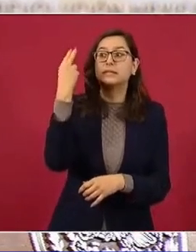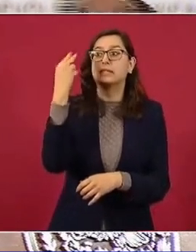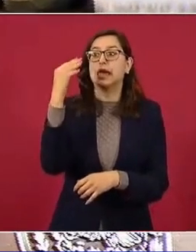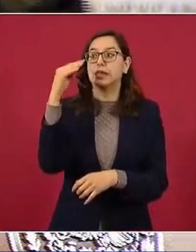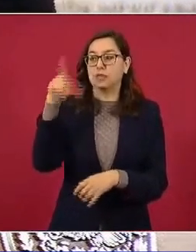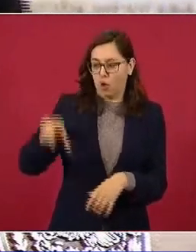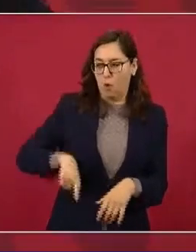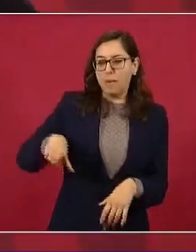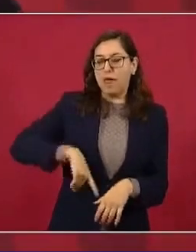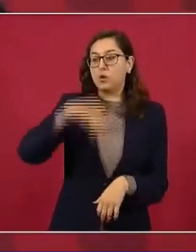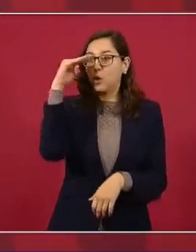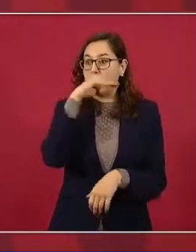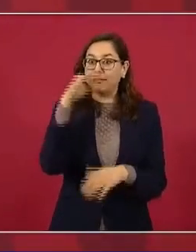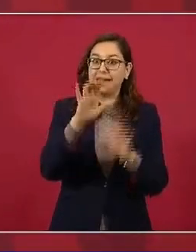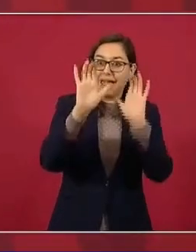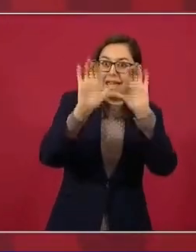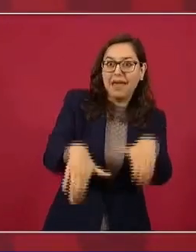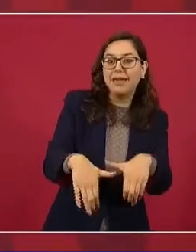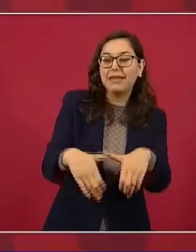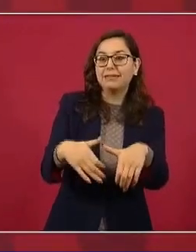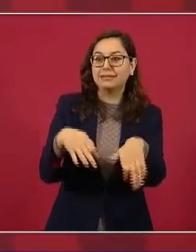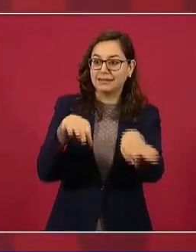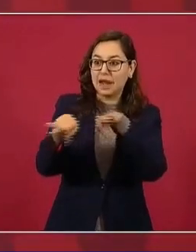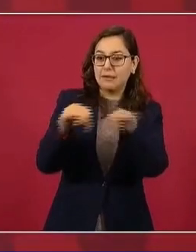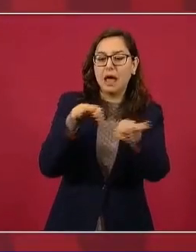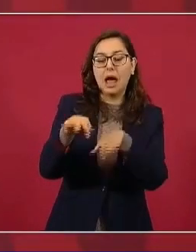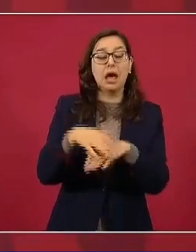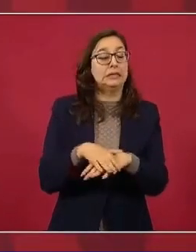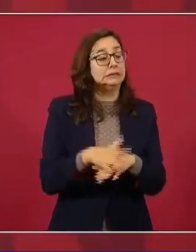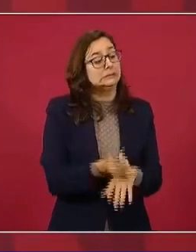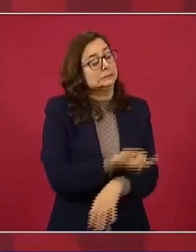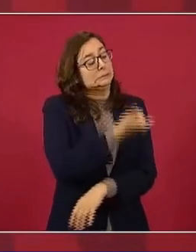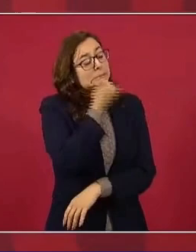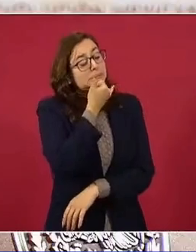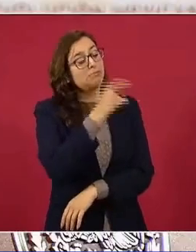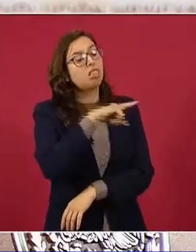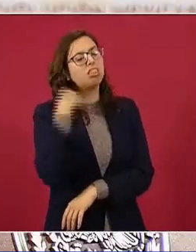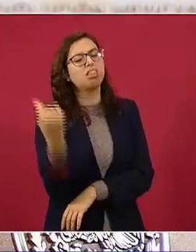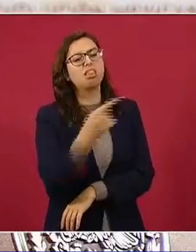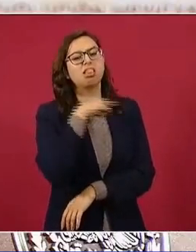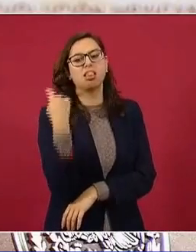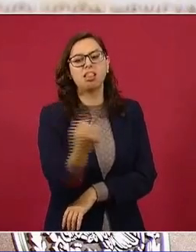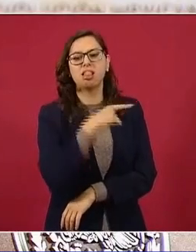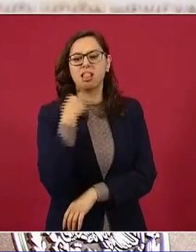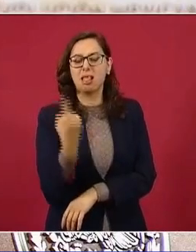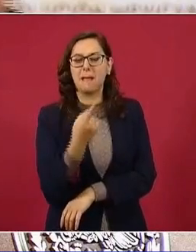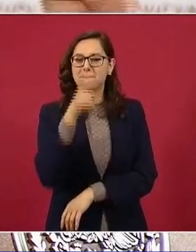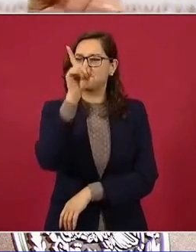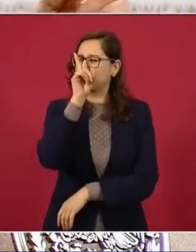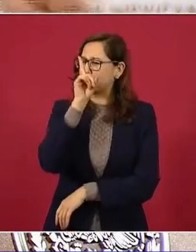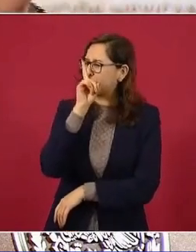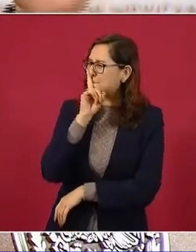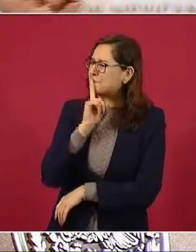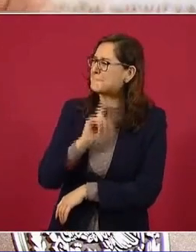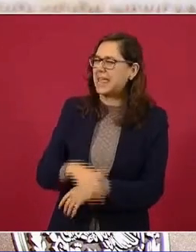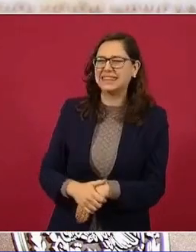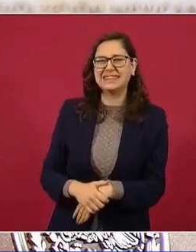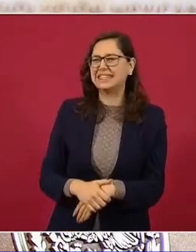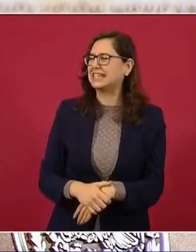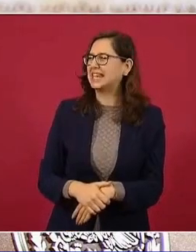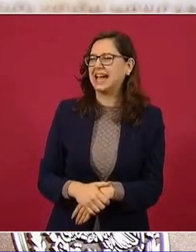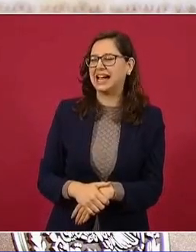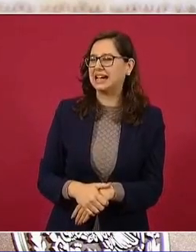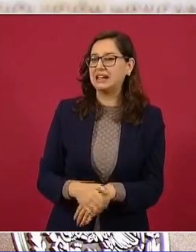la mentira de que no pasaban el examen de admisión, que esa fue la excusa, el